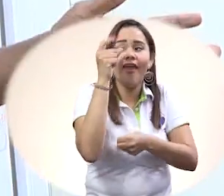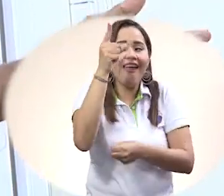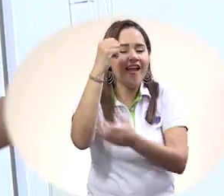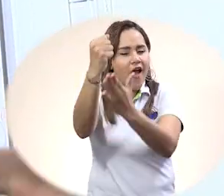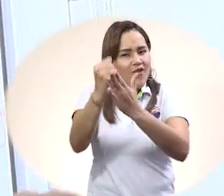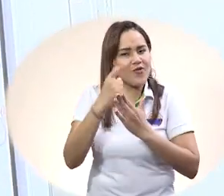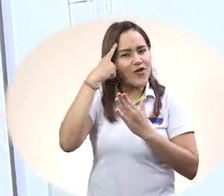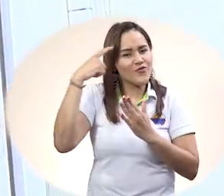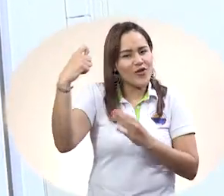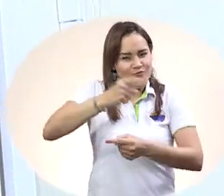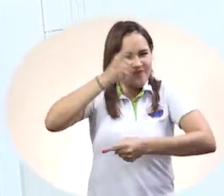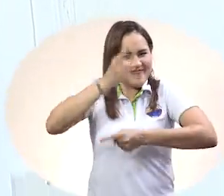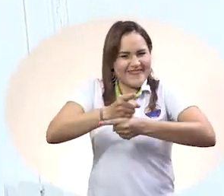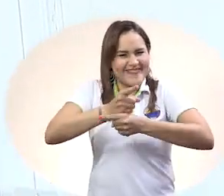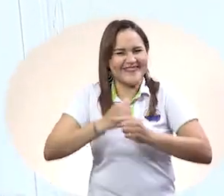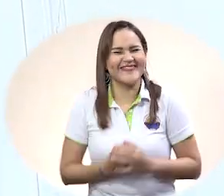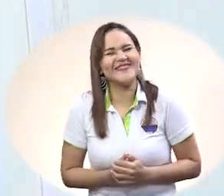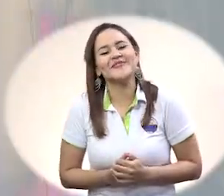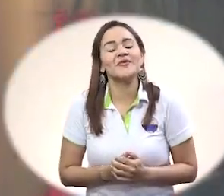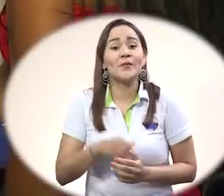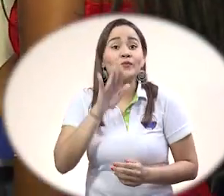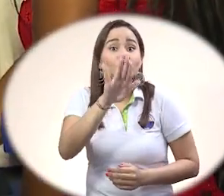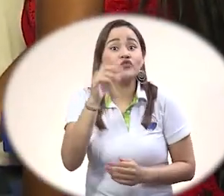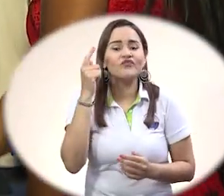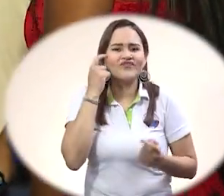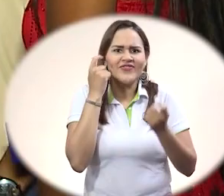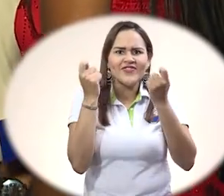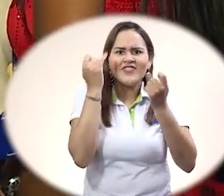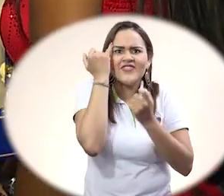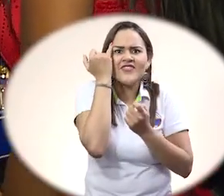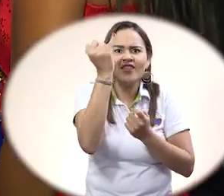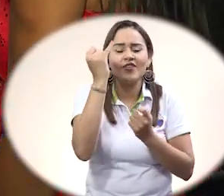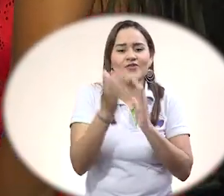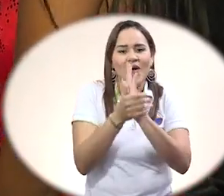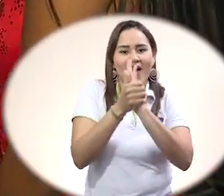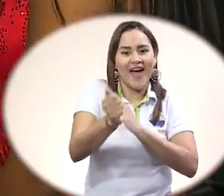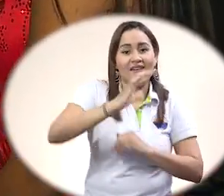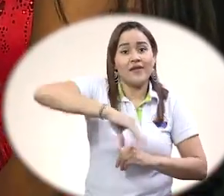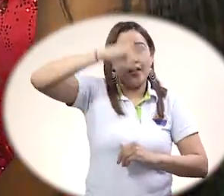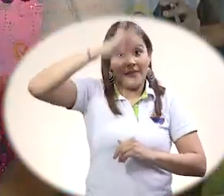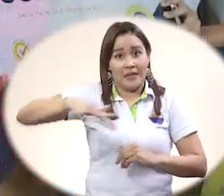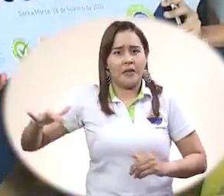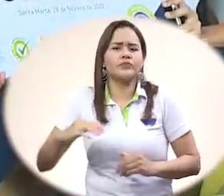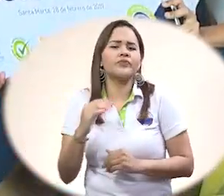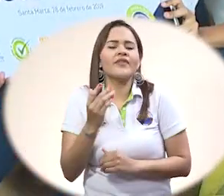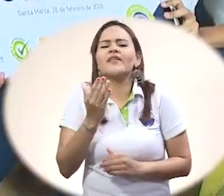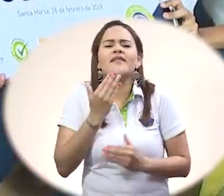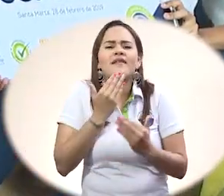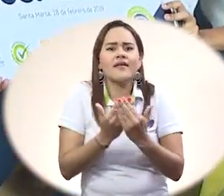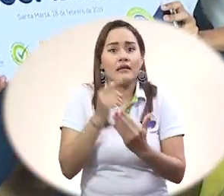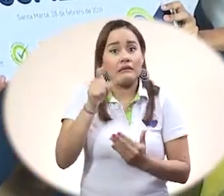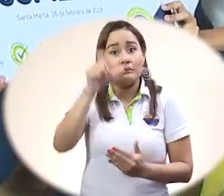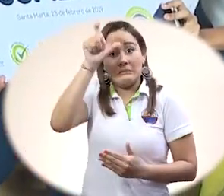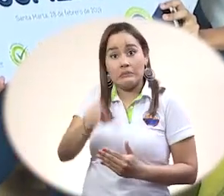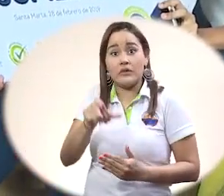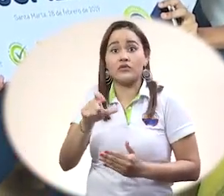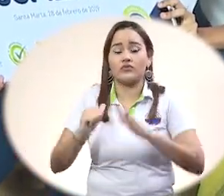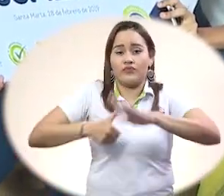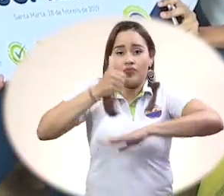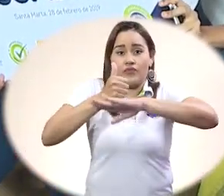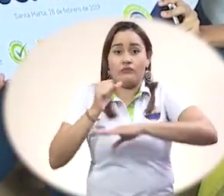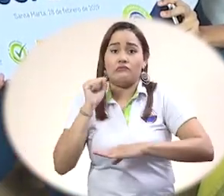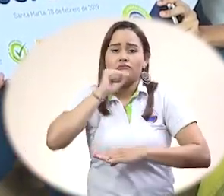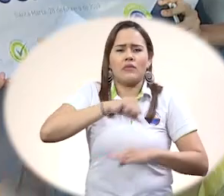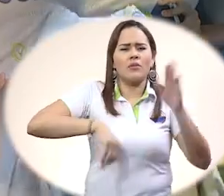cumplir todos sus sueños el programa talento magdalena iniciativa del doctor pablo verá salazar en su gobierno por una universidad más incluyente e